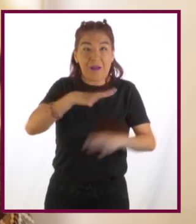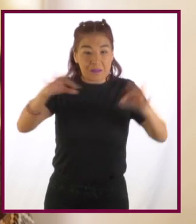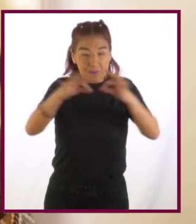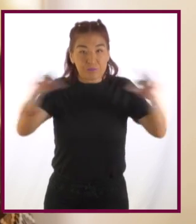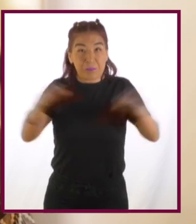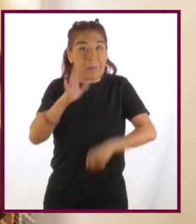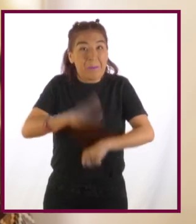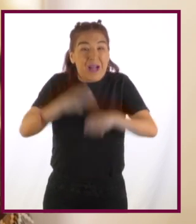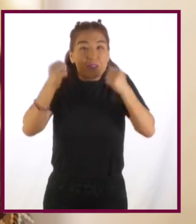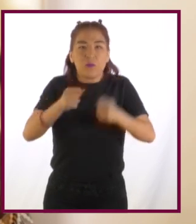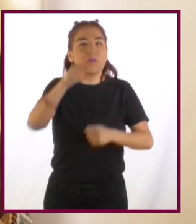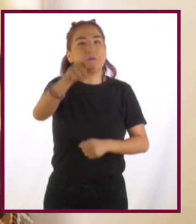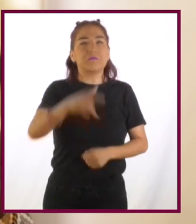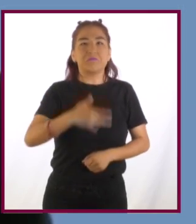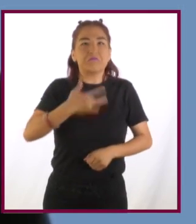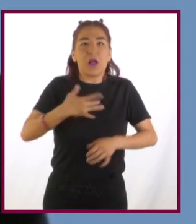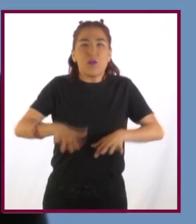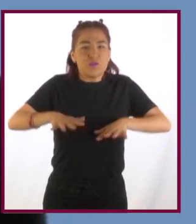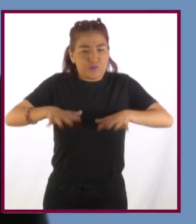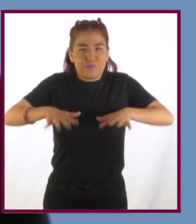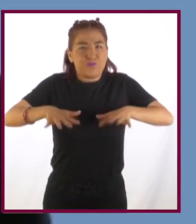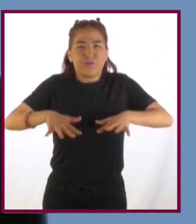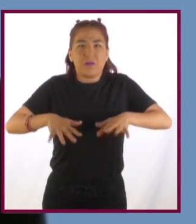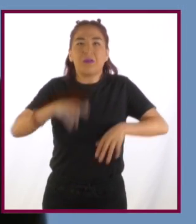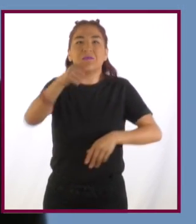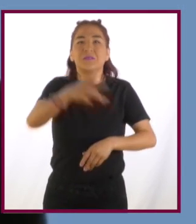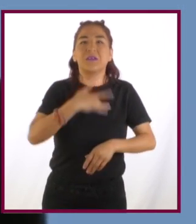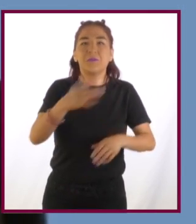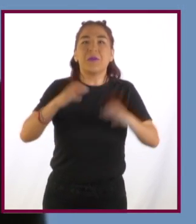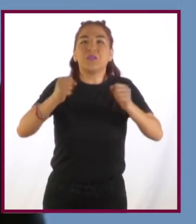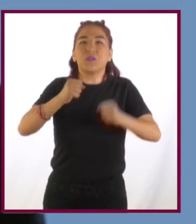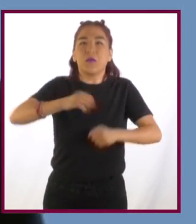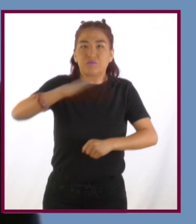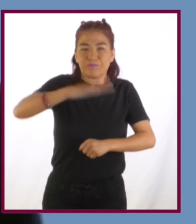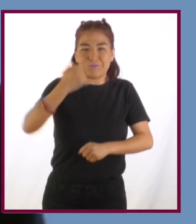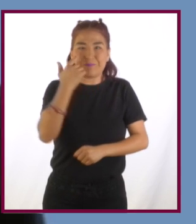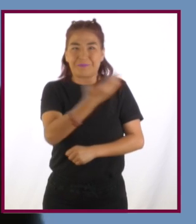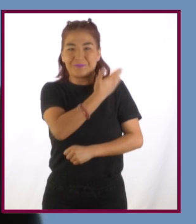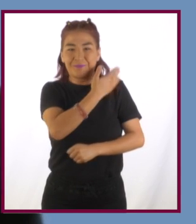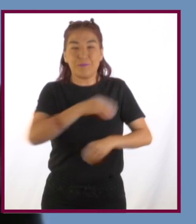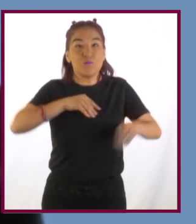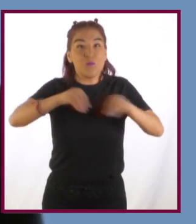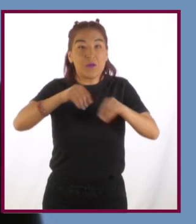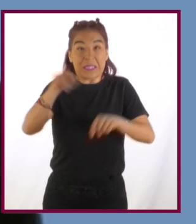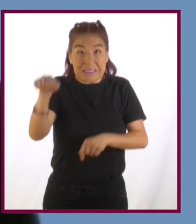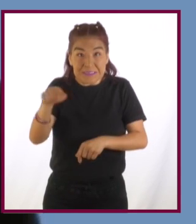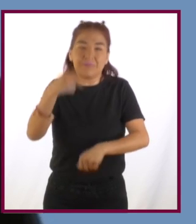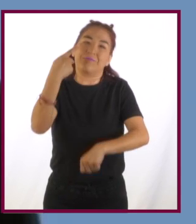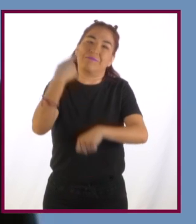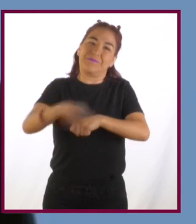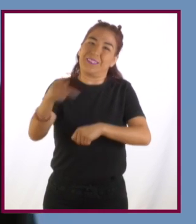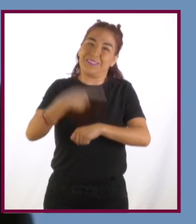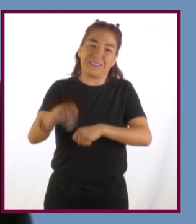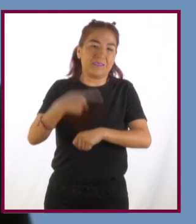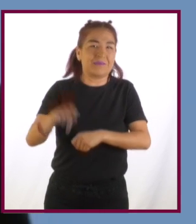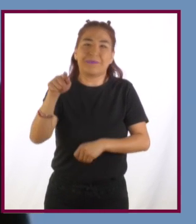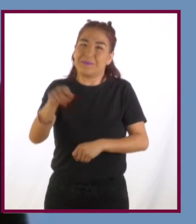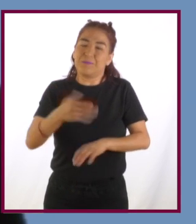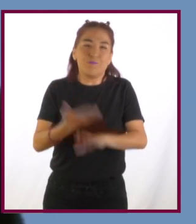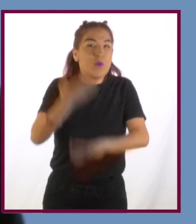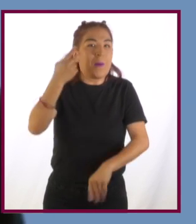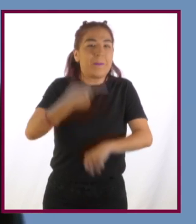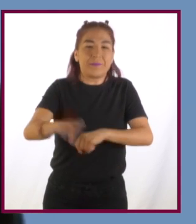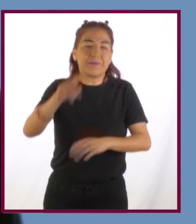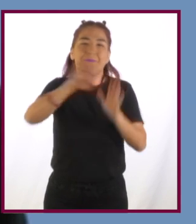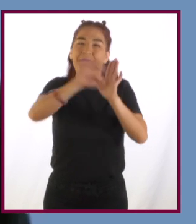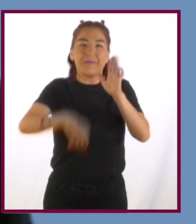propiedades elásticas muy elevadas, no sentiríamos una vibración así, sentiríamos una vibración así. Y eso es peligroso, es